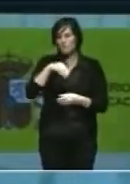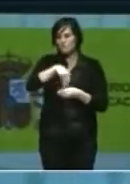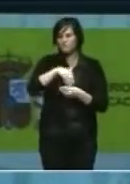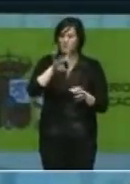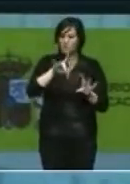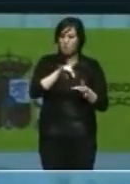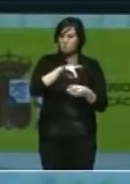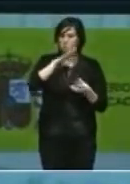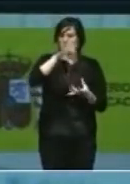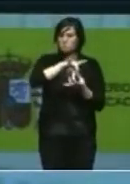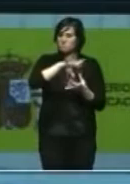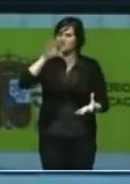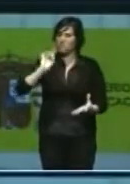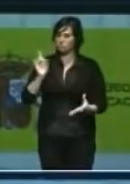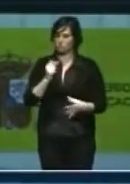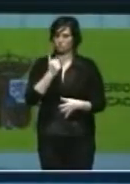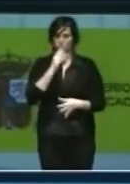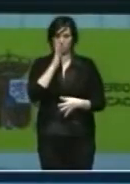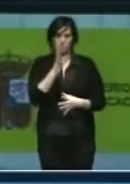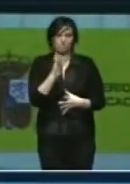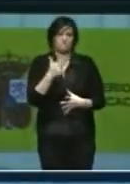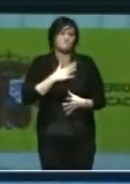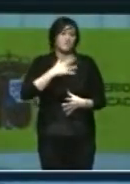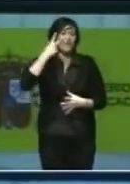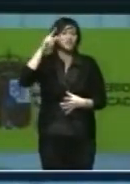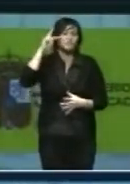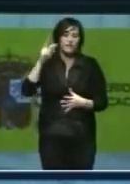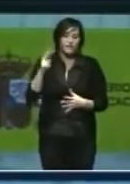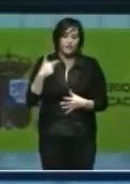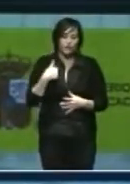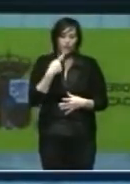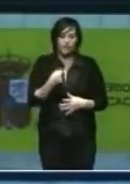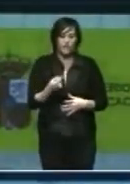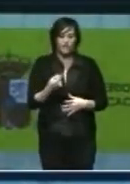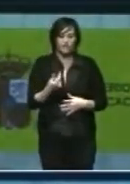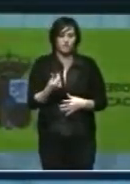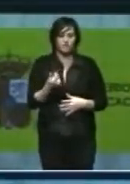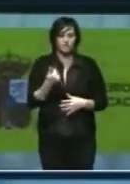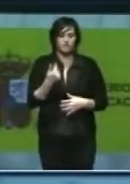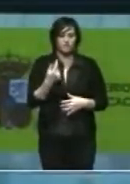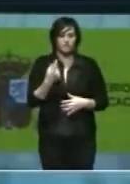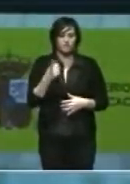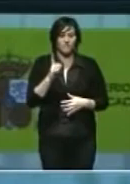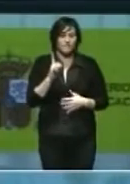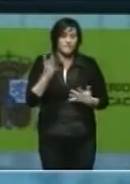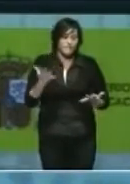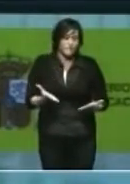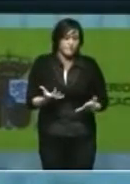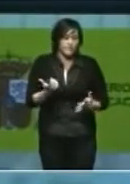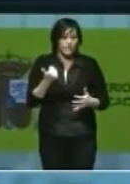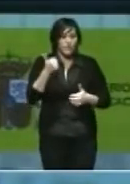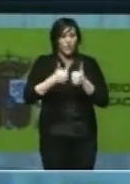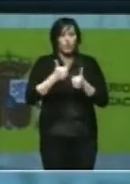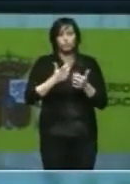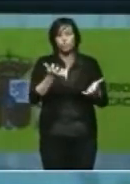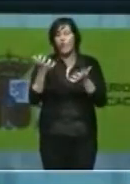lo que es el Congreso, porque realmente en mi experiencia he de decir que, excepto algunos concursos no felizmente, digamos,